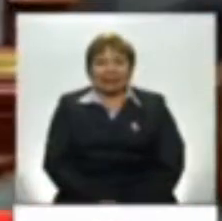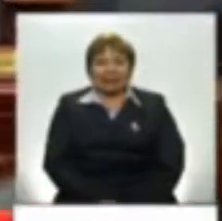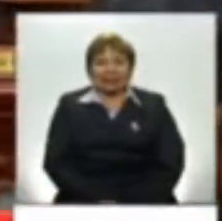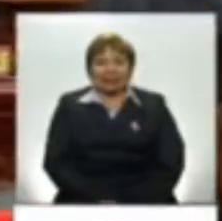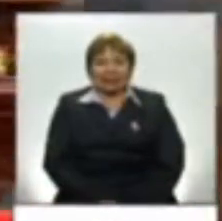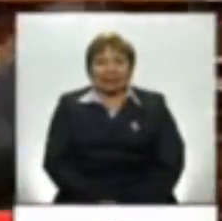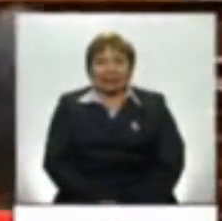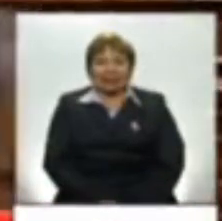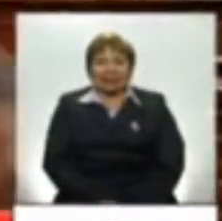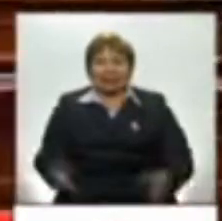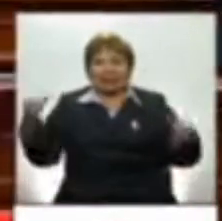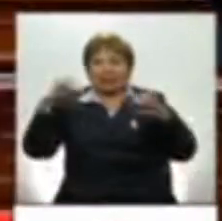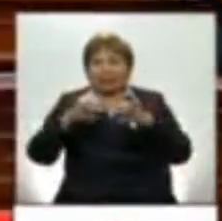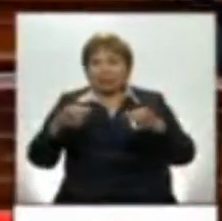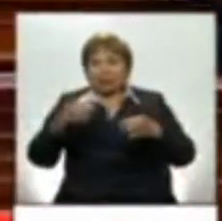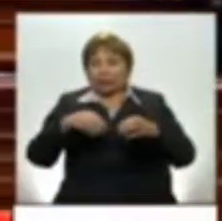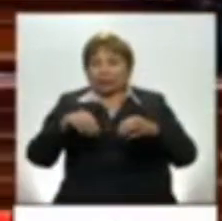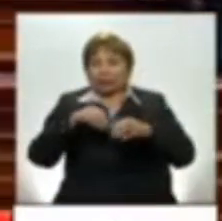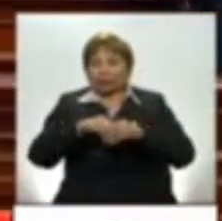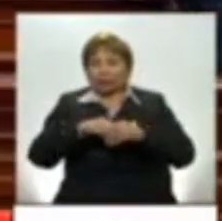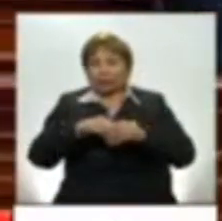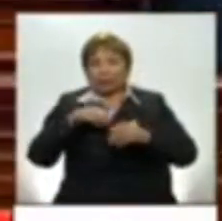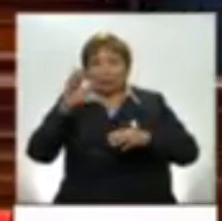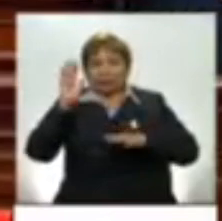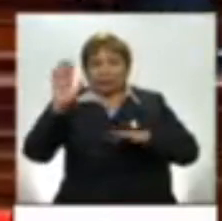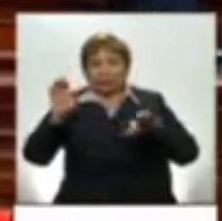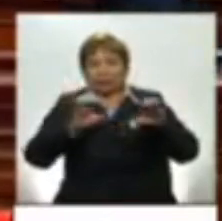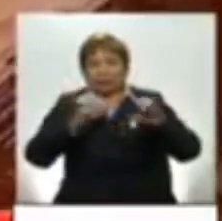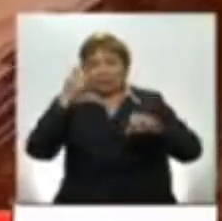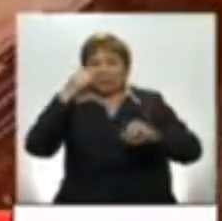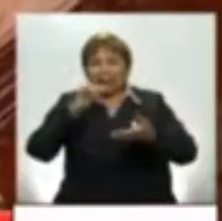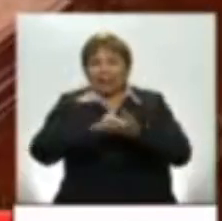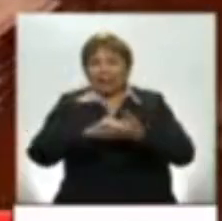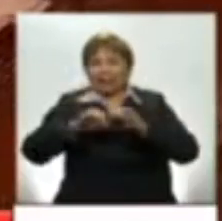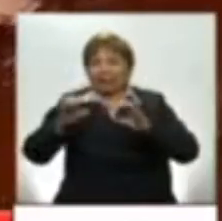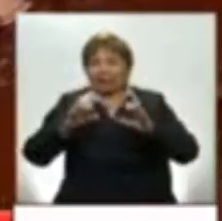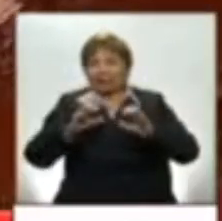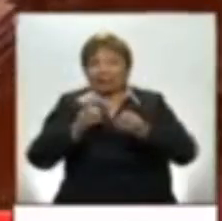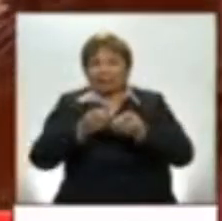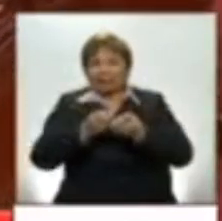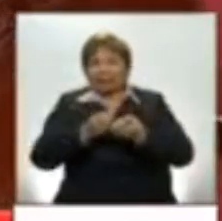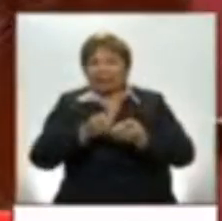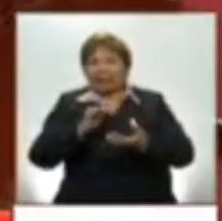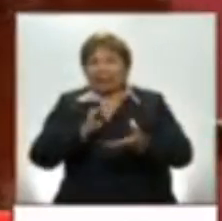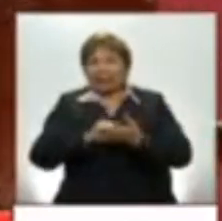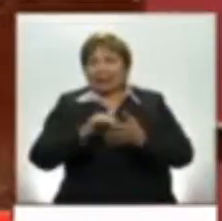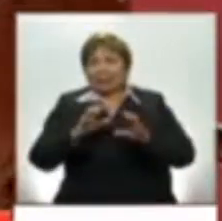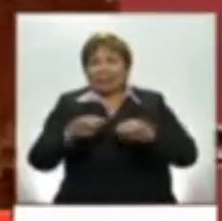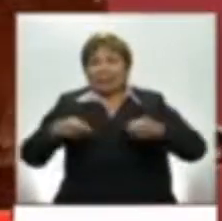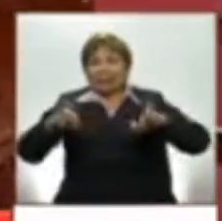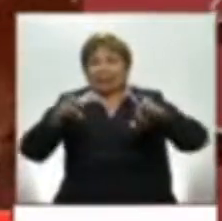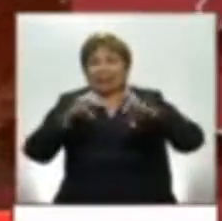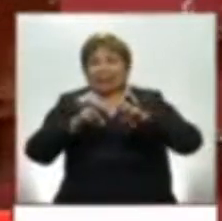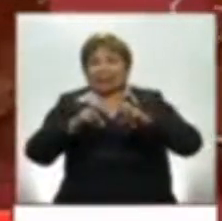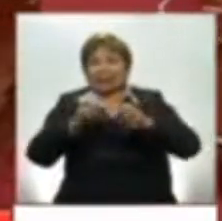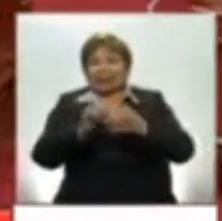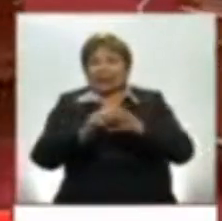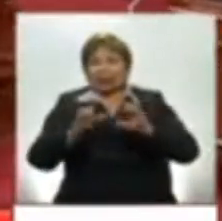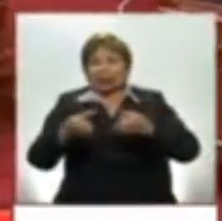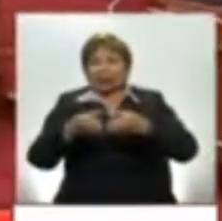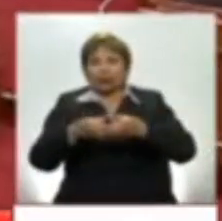Declaro incorporados y aptos para el ejercicio de la función parlamentaria a